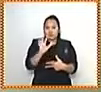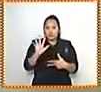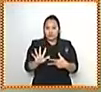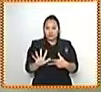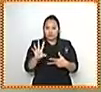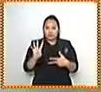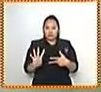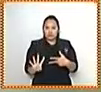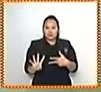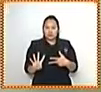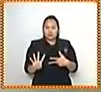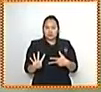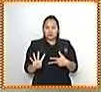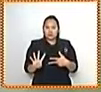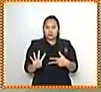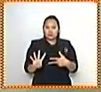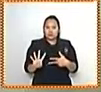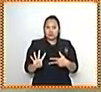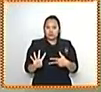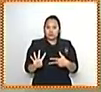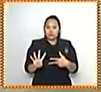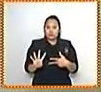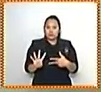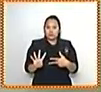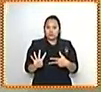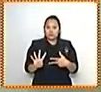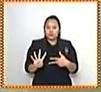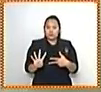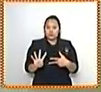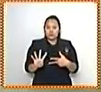54 y el tercer y último número